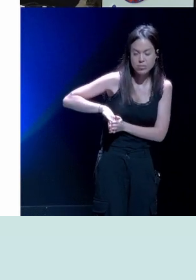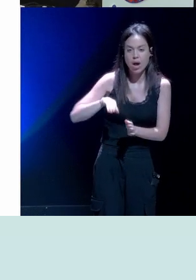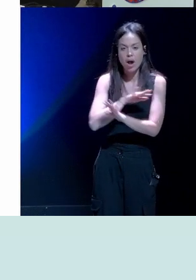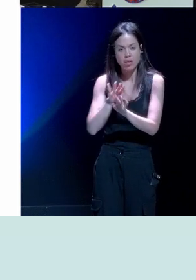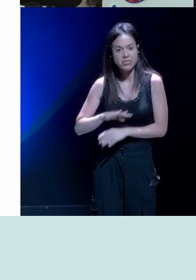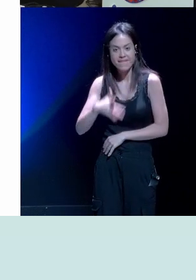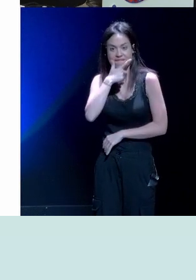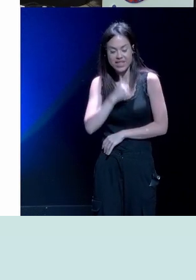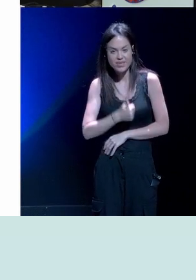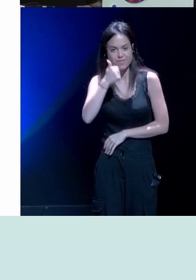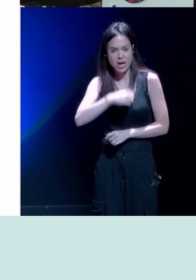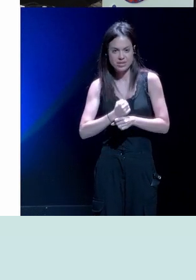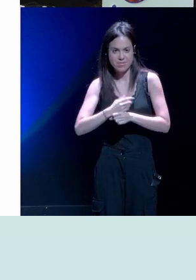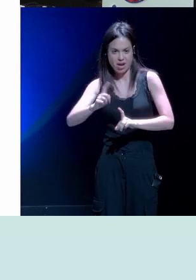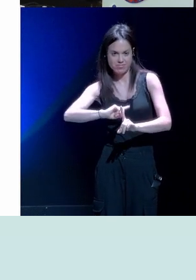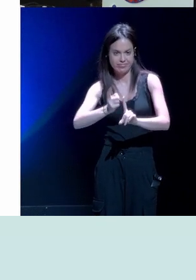más fácilmente un puesto de trabajo.